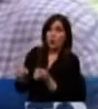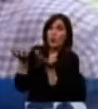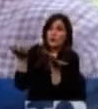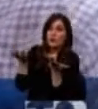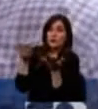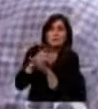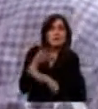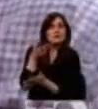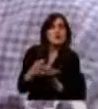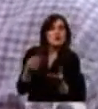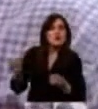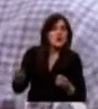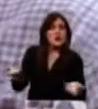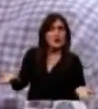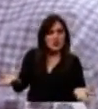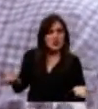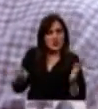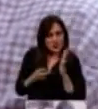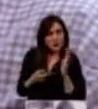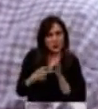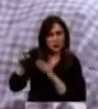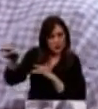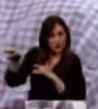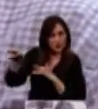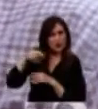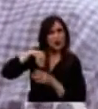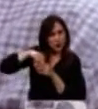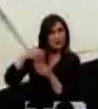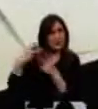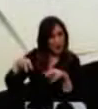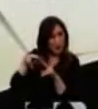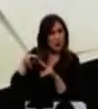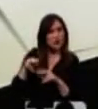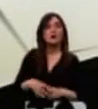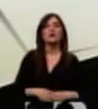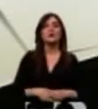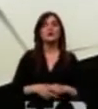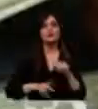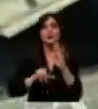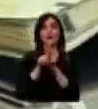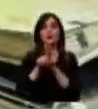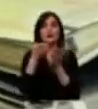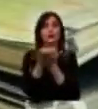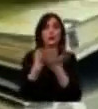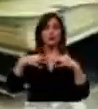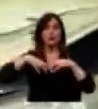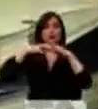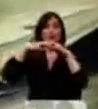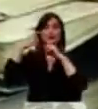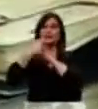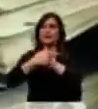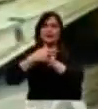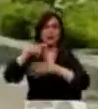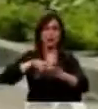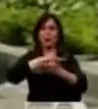exterior? ¿Qué van a hacer? ¿Impuestos sobre los activos en el extranjero? Dentro de la ley de reactivación económica, que aún no ha sido sancionada